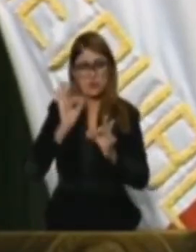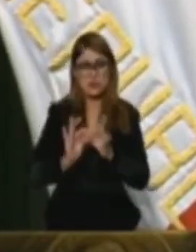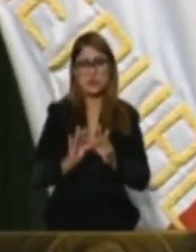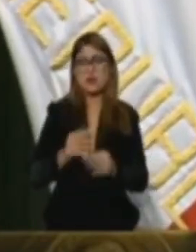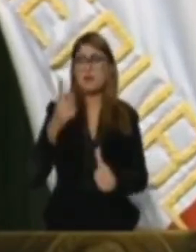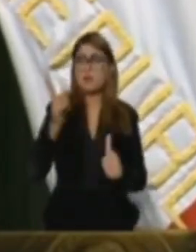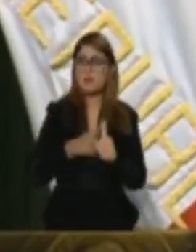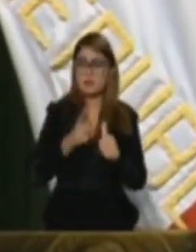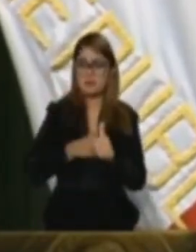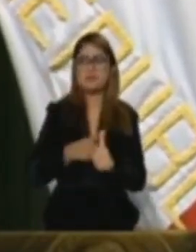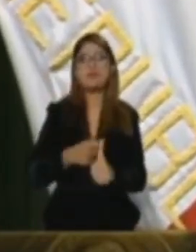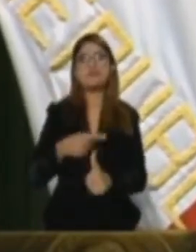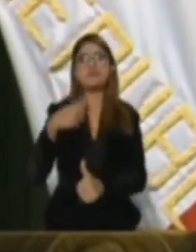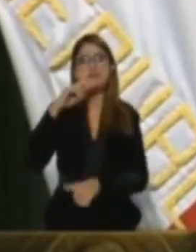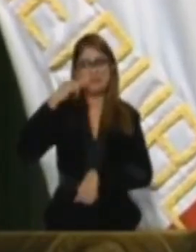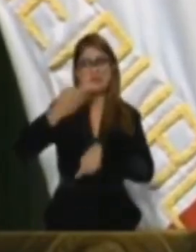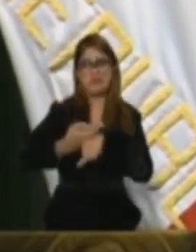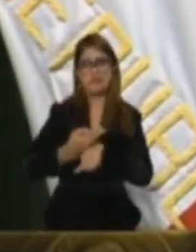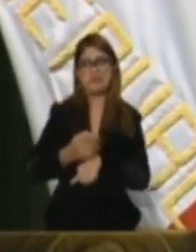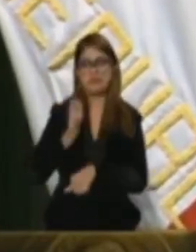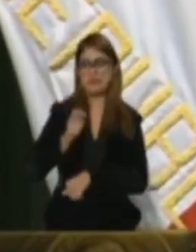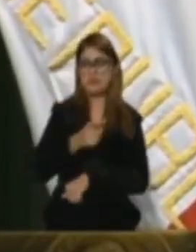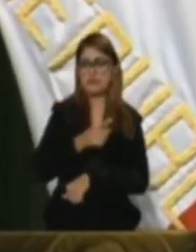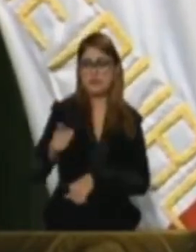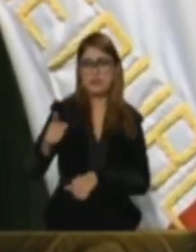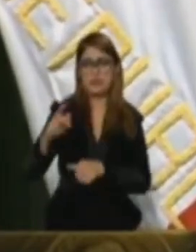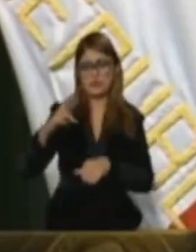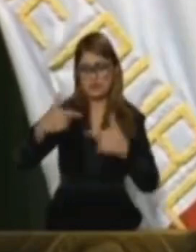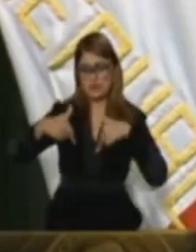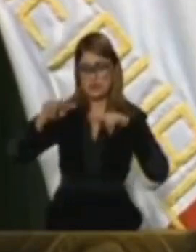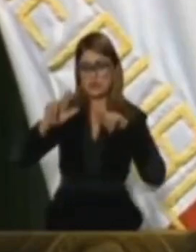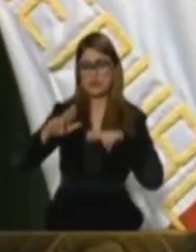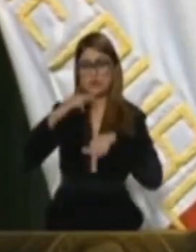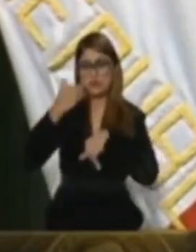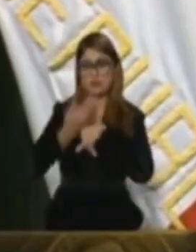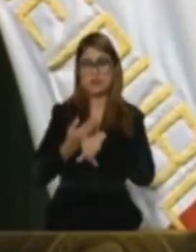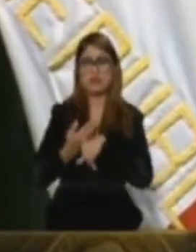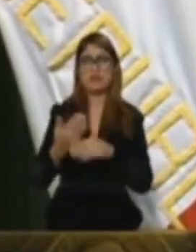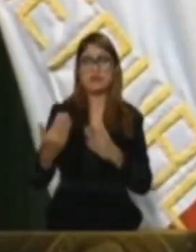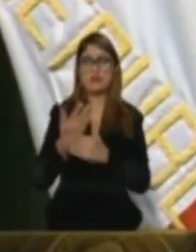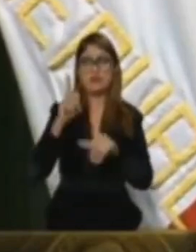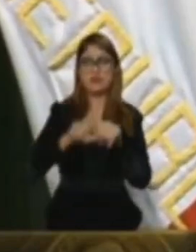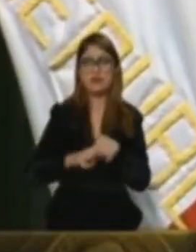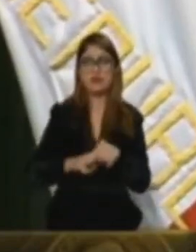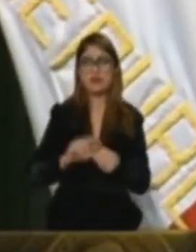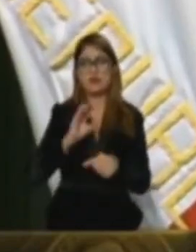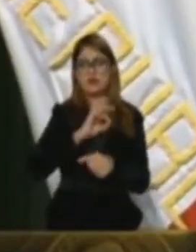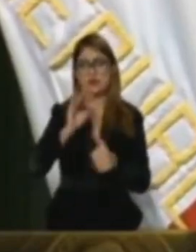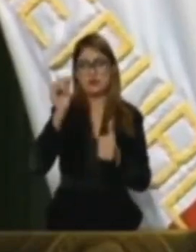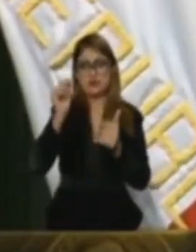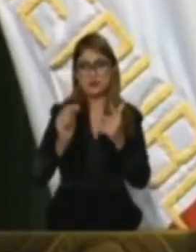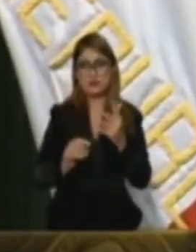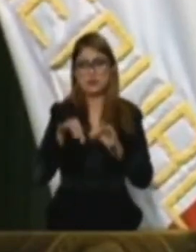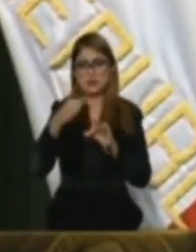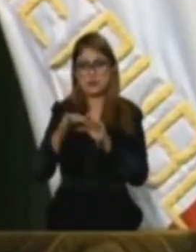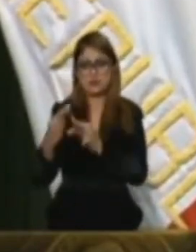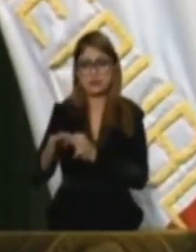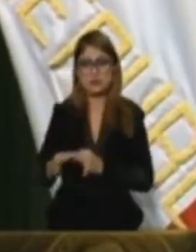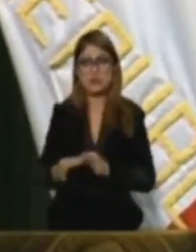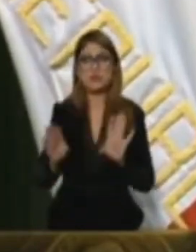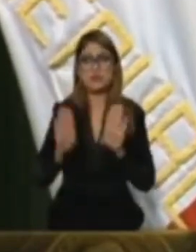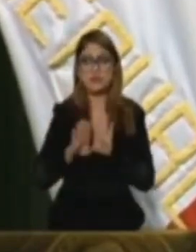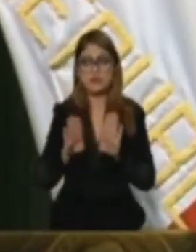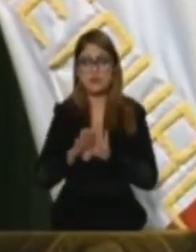deber, será fácil a la representación nacional cumplir los otros que de él se derivan, solicitándose enseguida